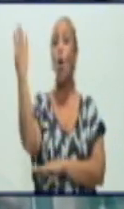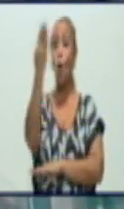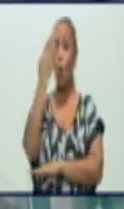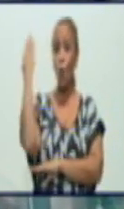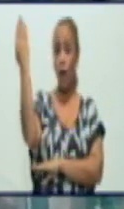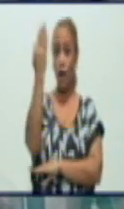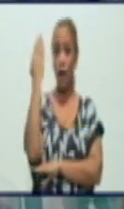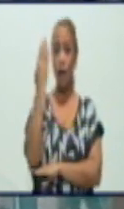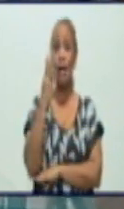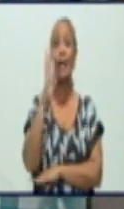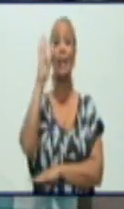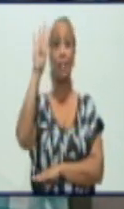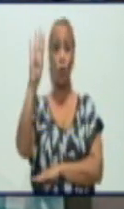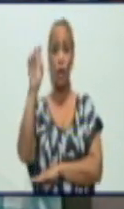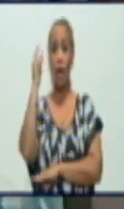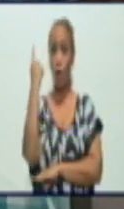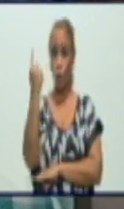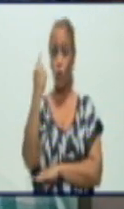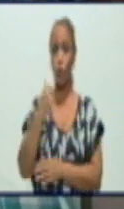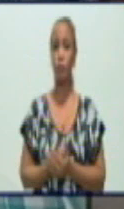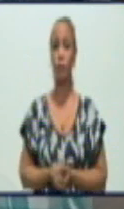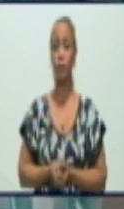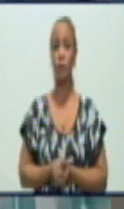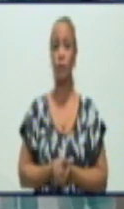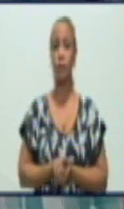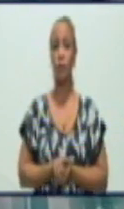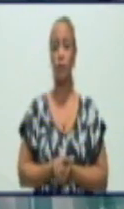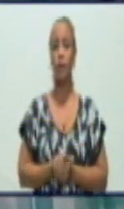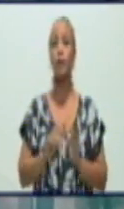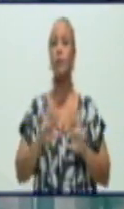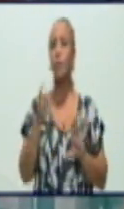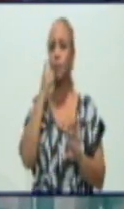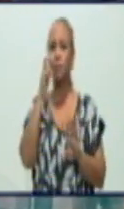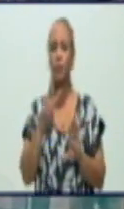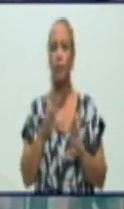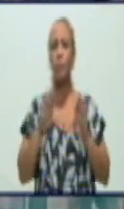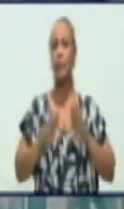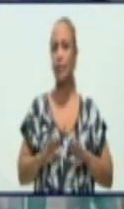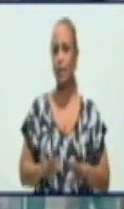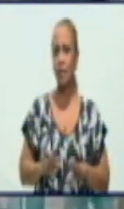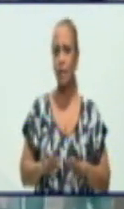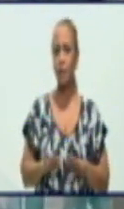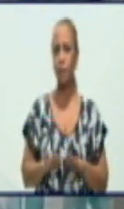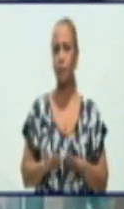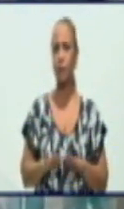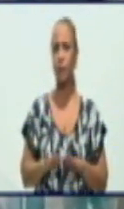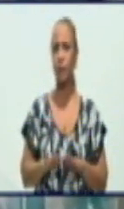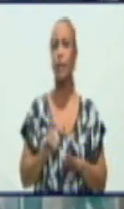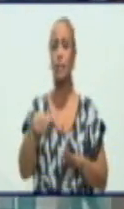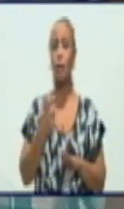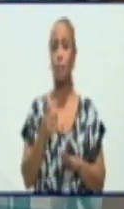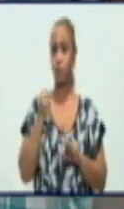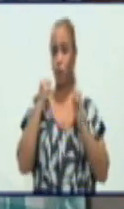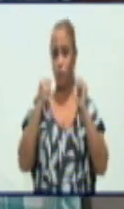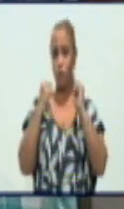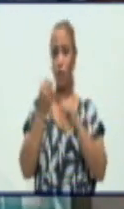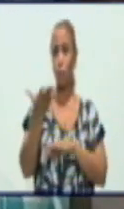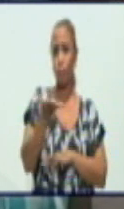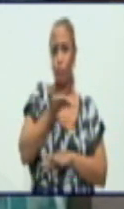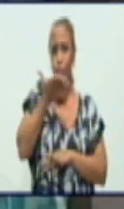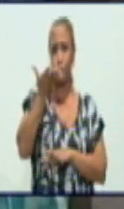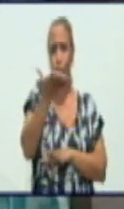categoría 1 120 kilómetros por hora revisamos las 11 de la mañana y mantenía esa misma intensidad de viento así que se